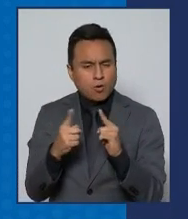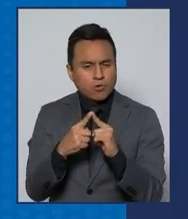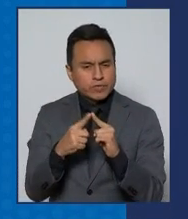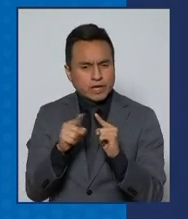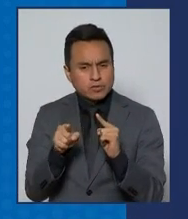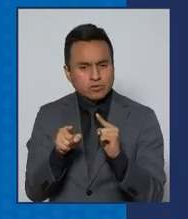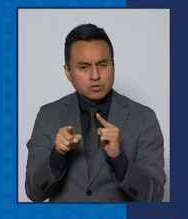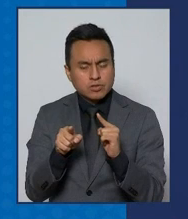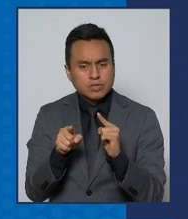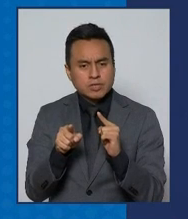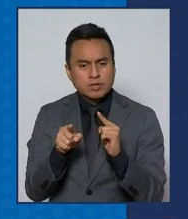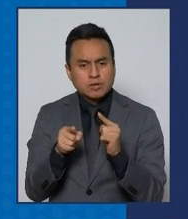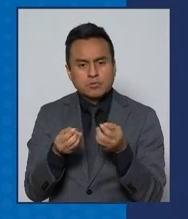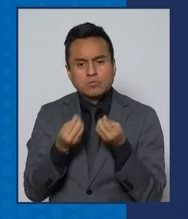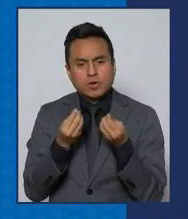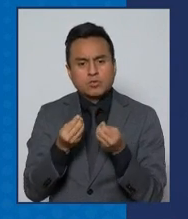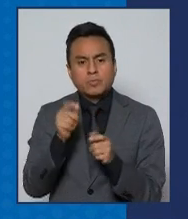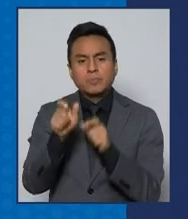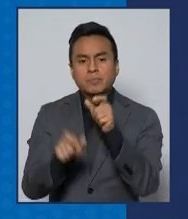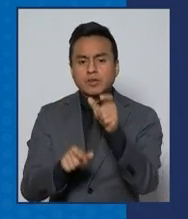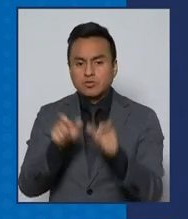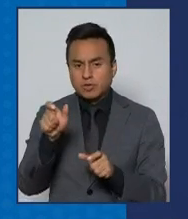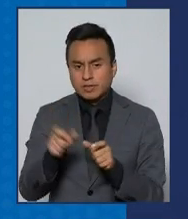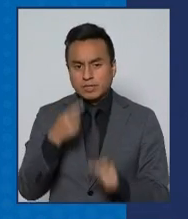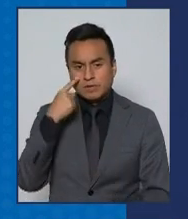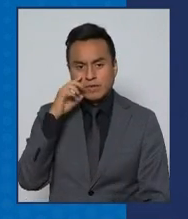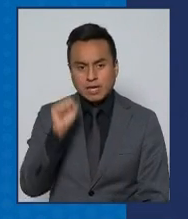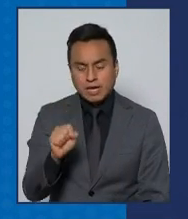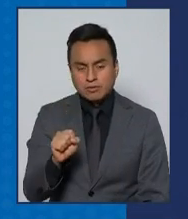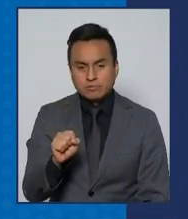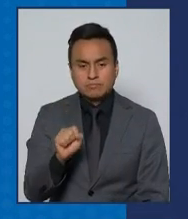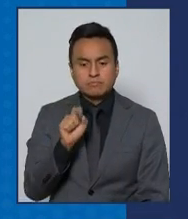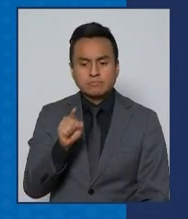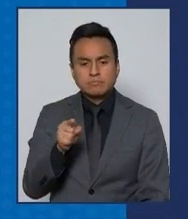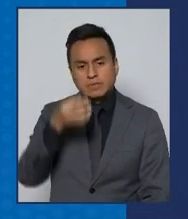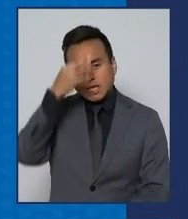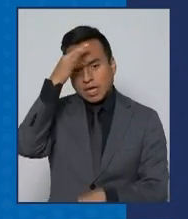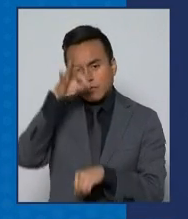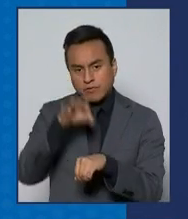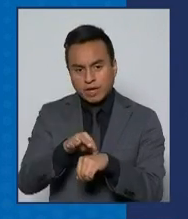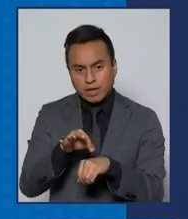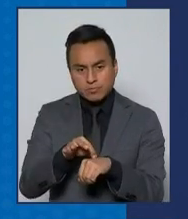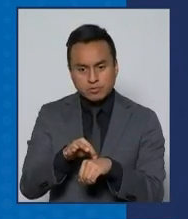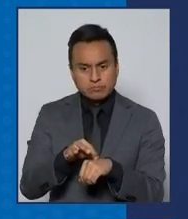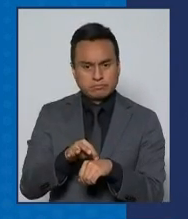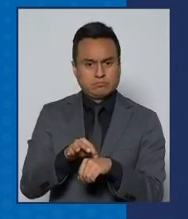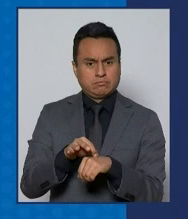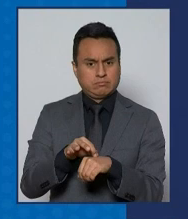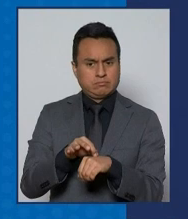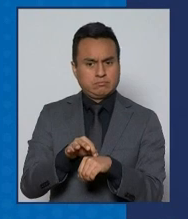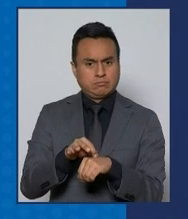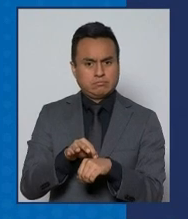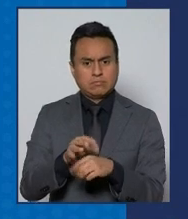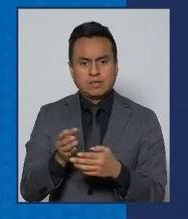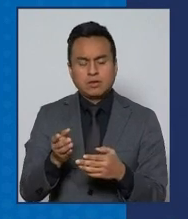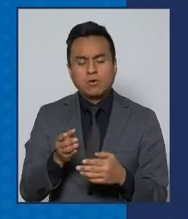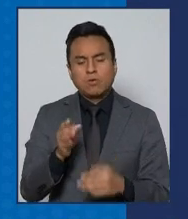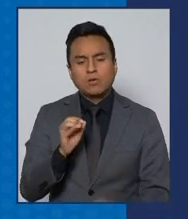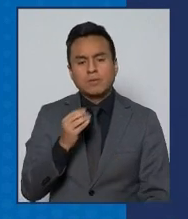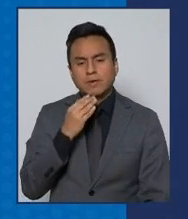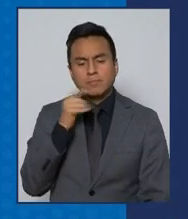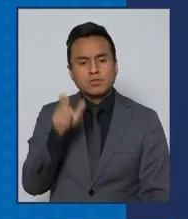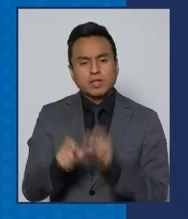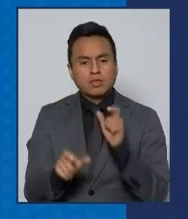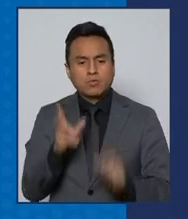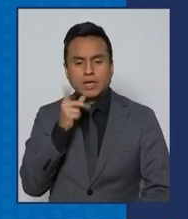contactos, por supuesto las personas que estén identificadas como enfermos, como pacientes, y las personas que